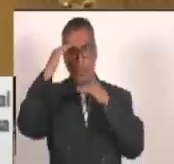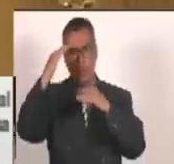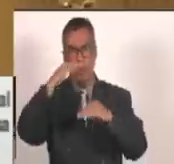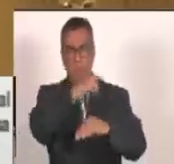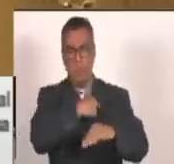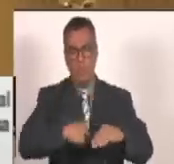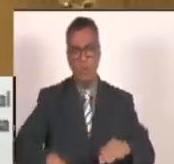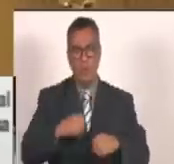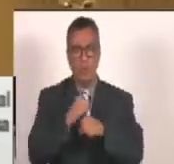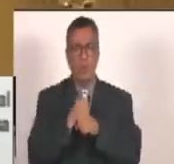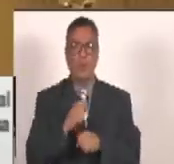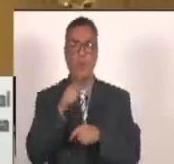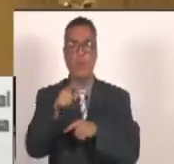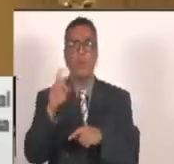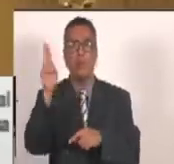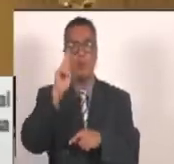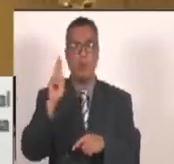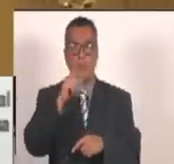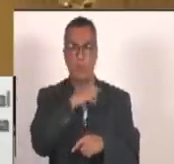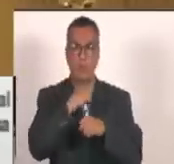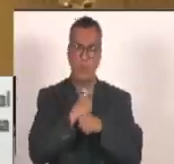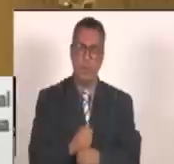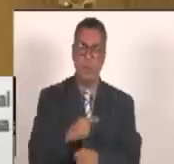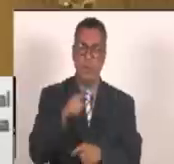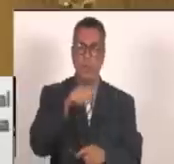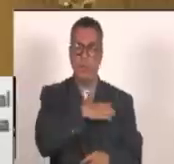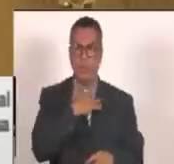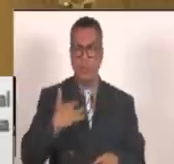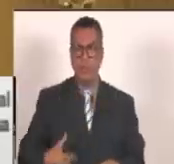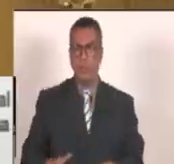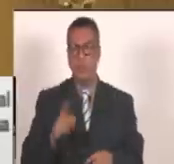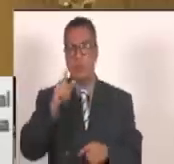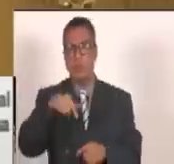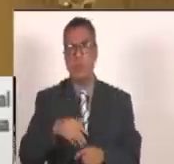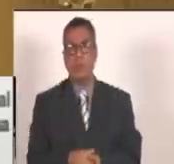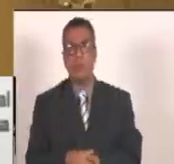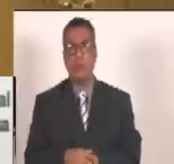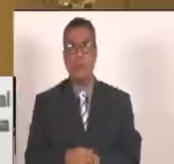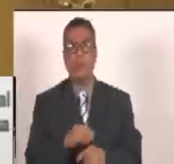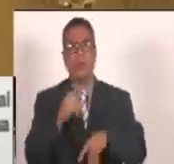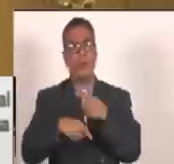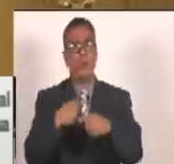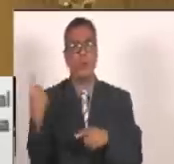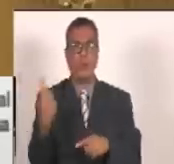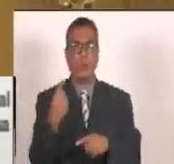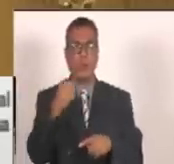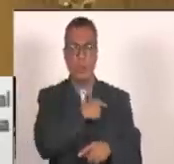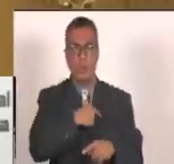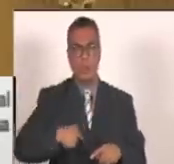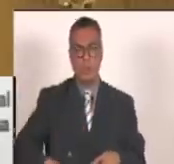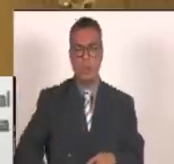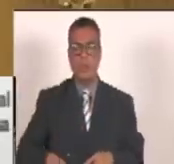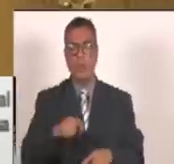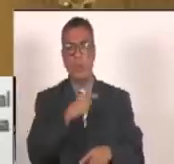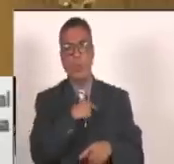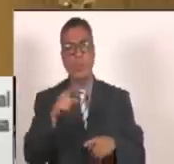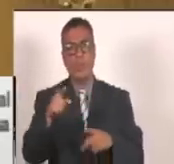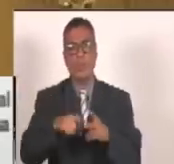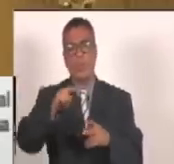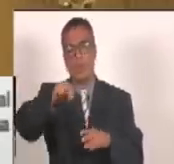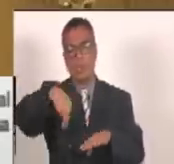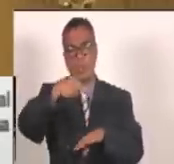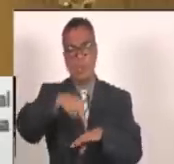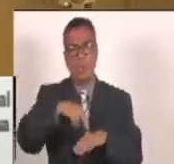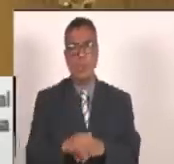al presidente y que lo espera pronto por la República Popular China, y también pronto quiere venir el presidente de la Asamblea Popular